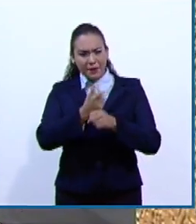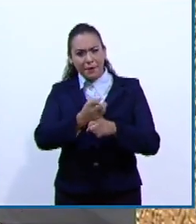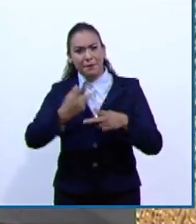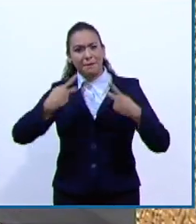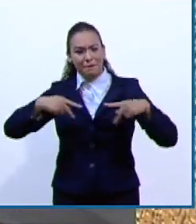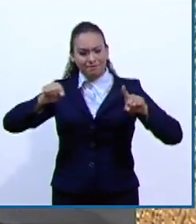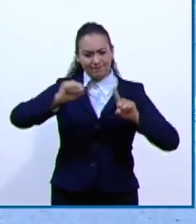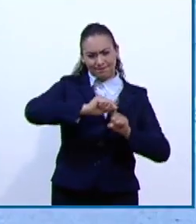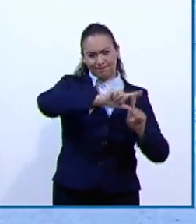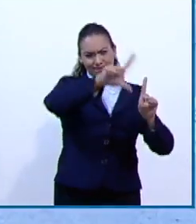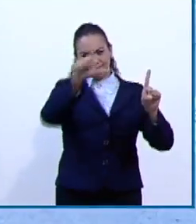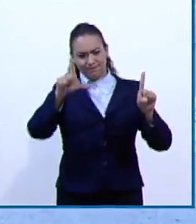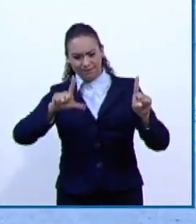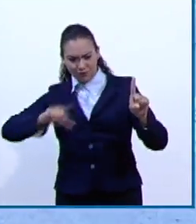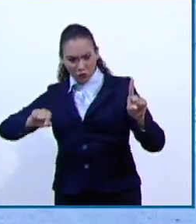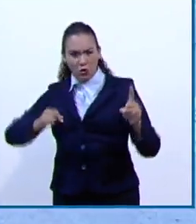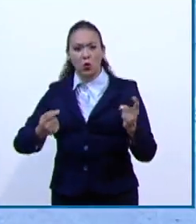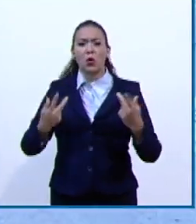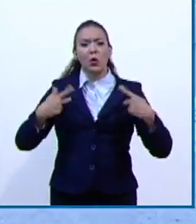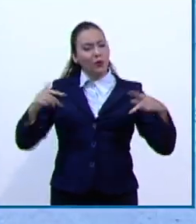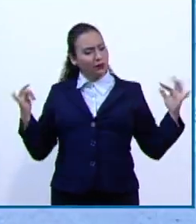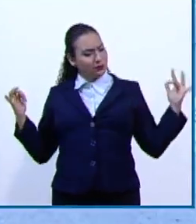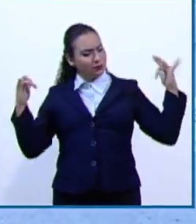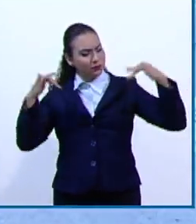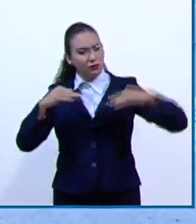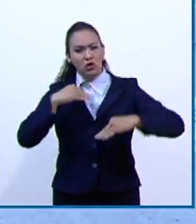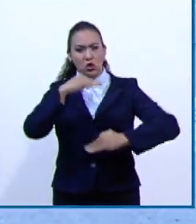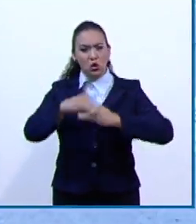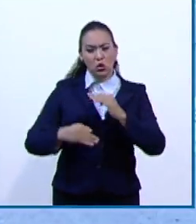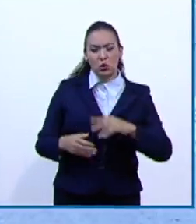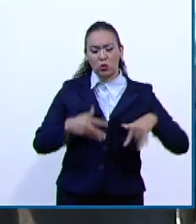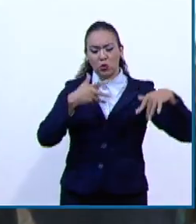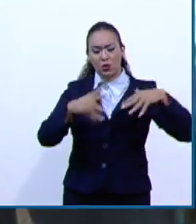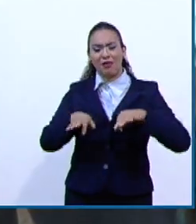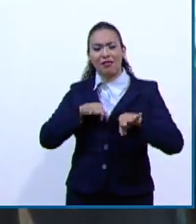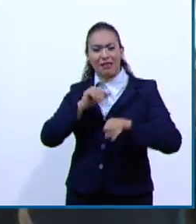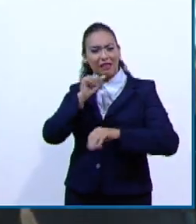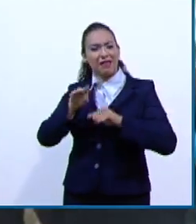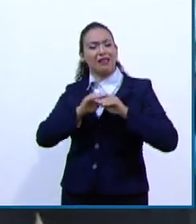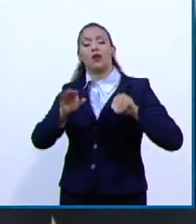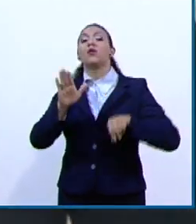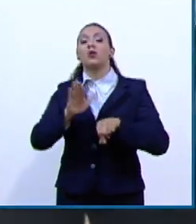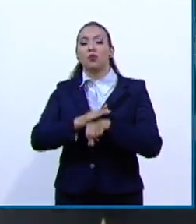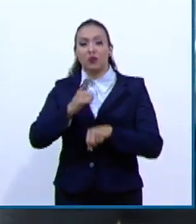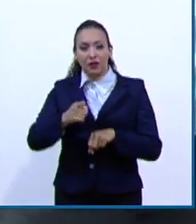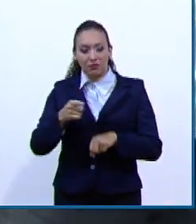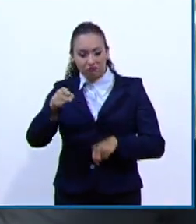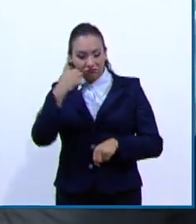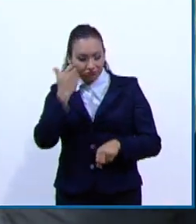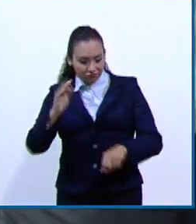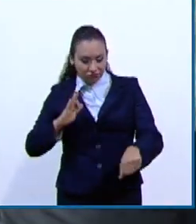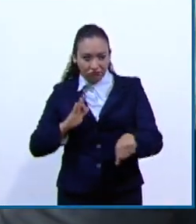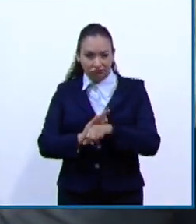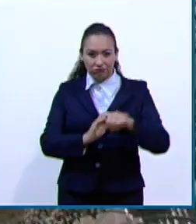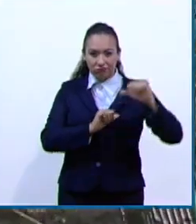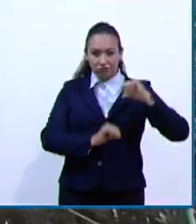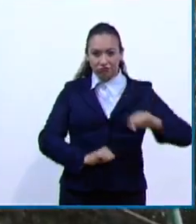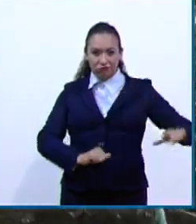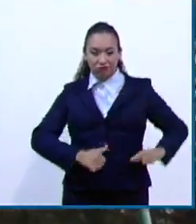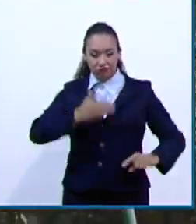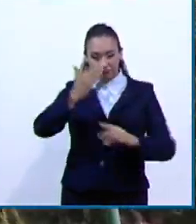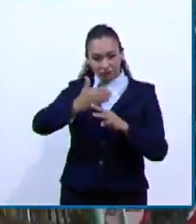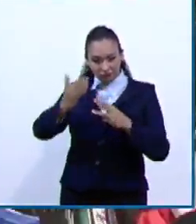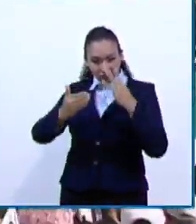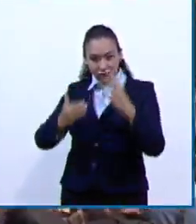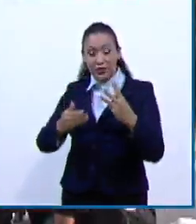judiciales estatales en rechazo a la reforma judicial, en defensa de la democracia y de la división de poderes, así como de los derechos de